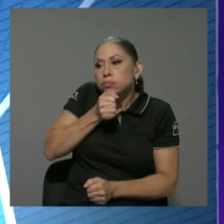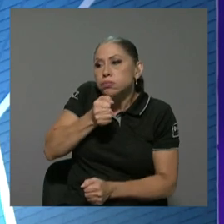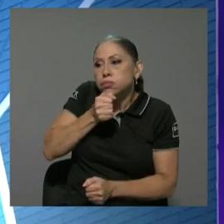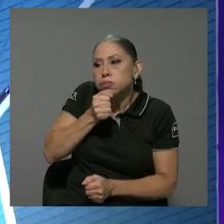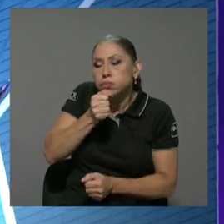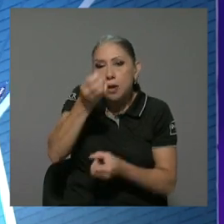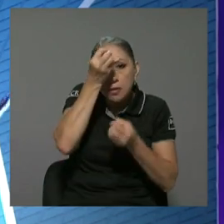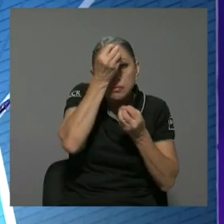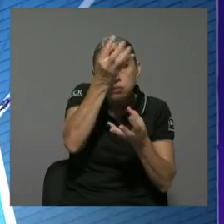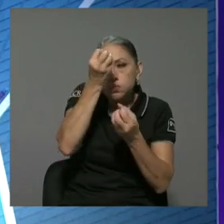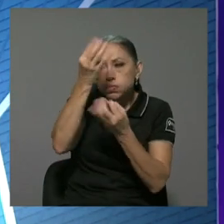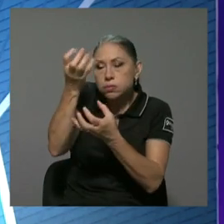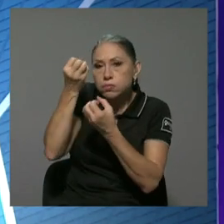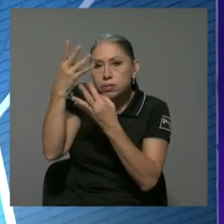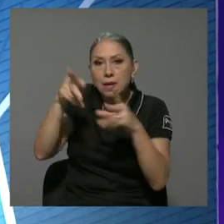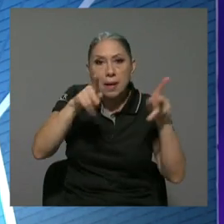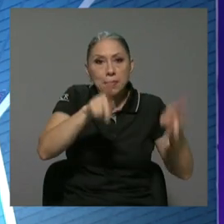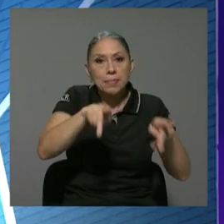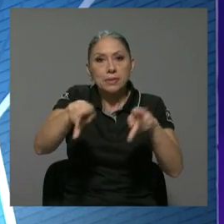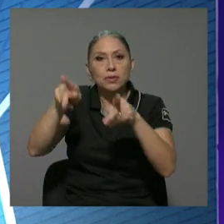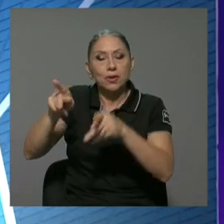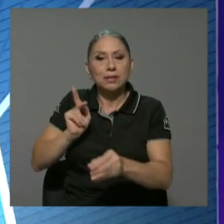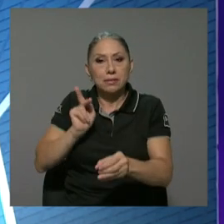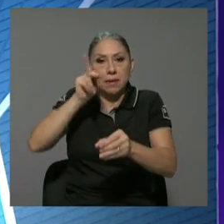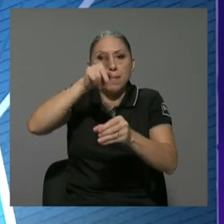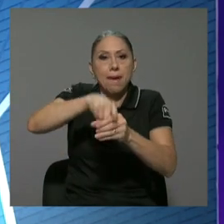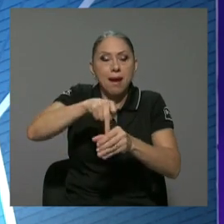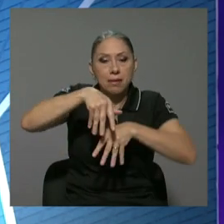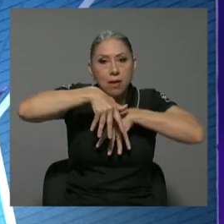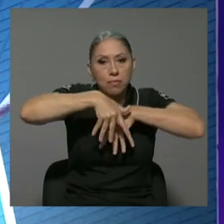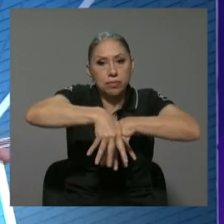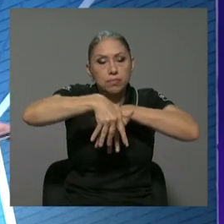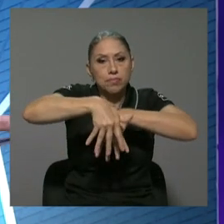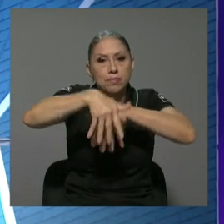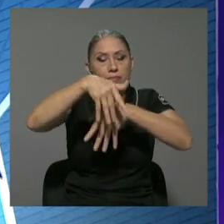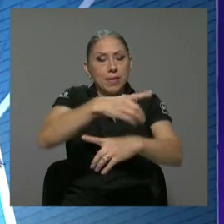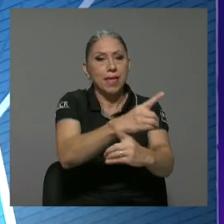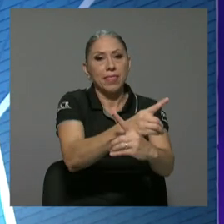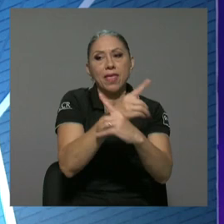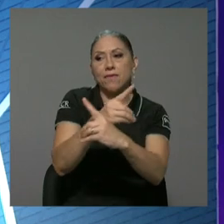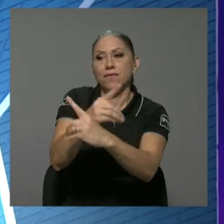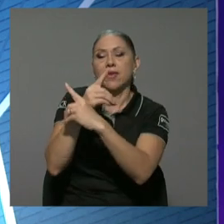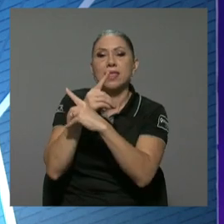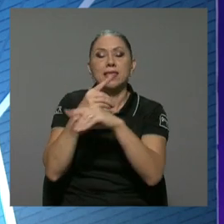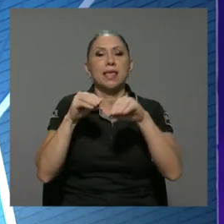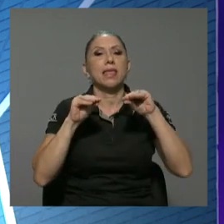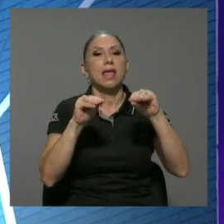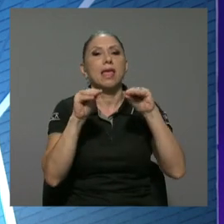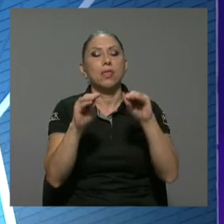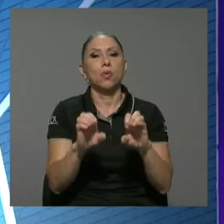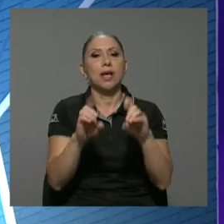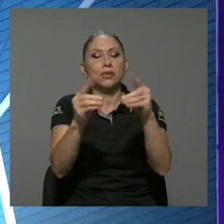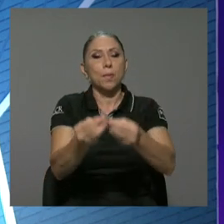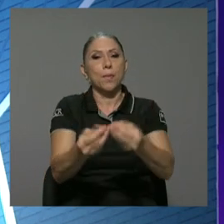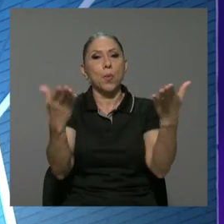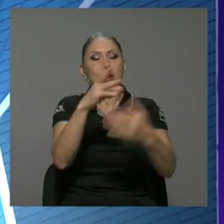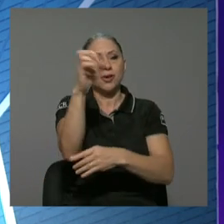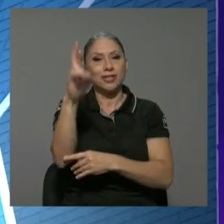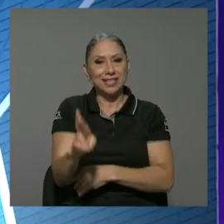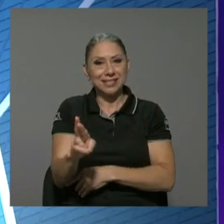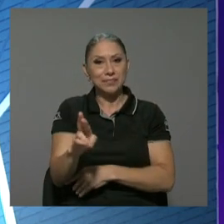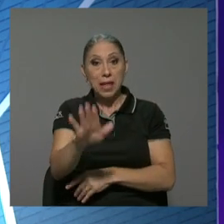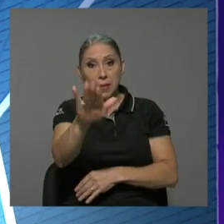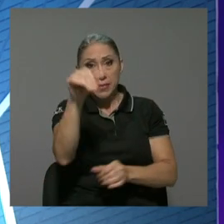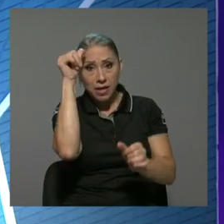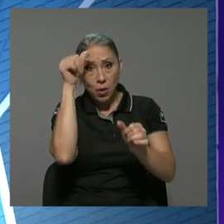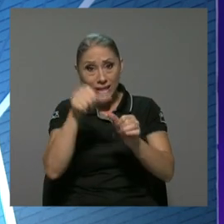las personas que están participando en esta gran marcha en defensa de la educación pública costarricense. Recordarles que durante la